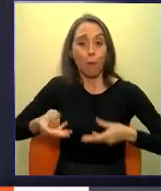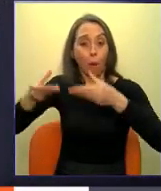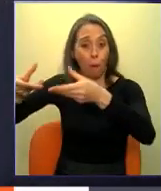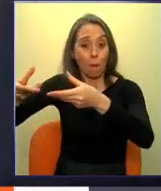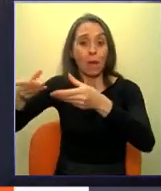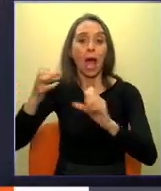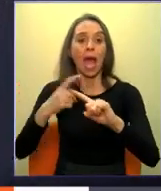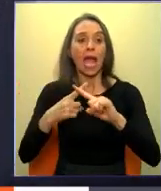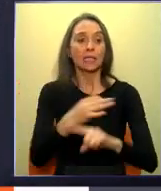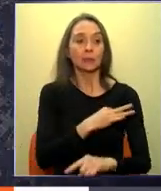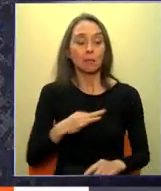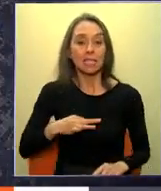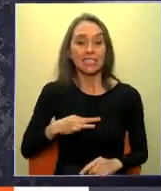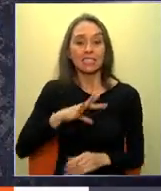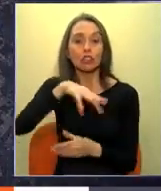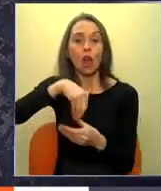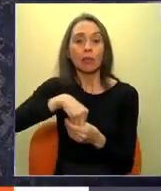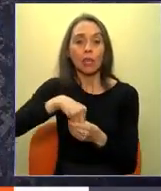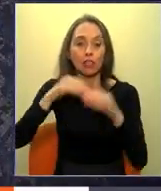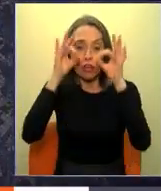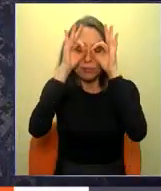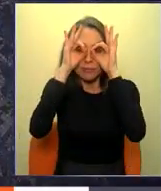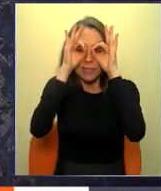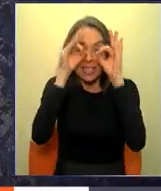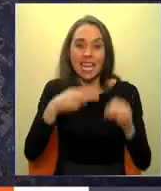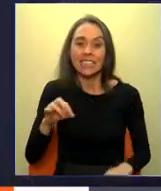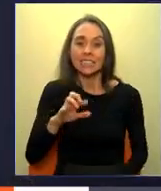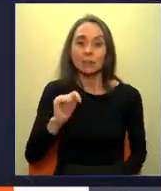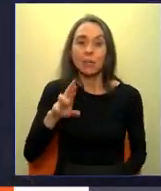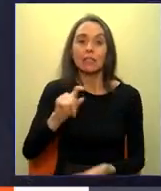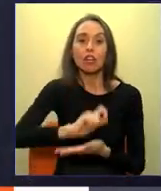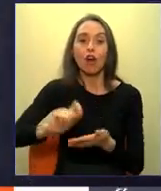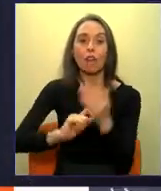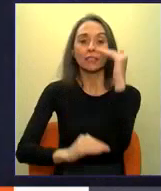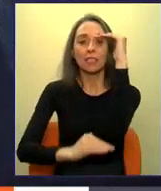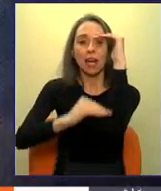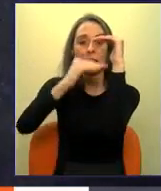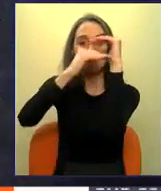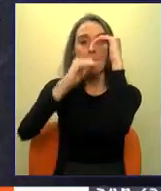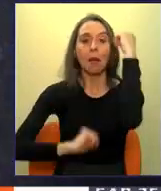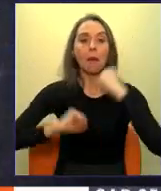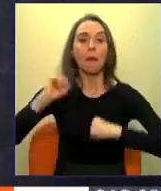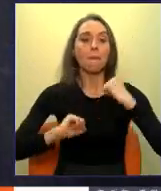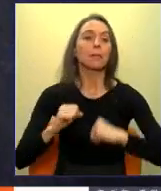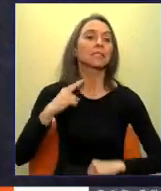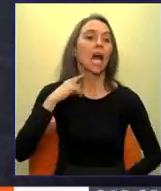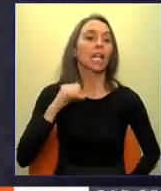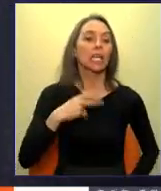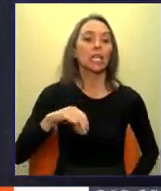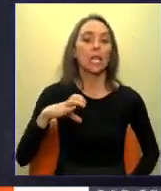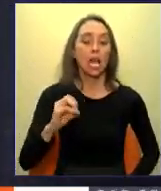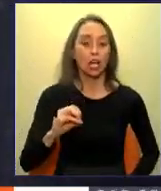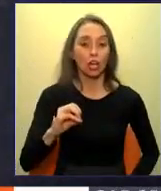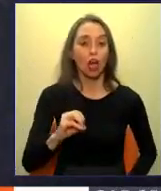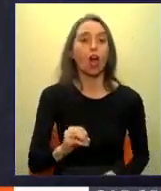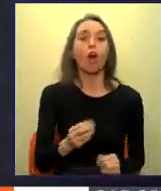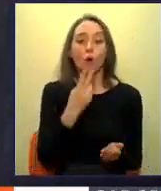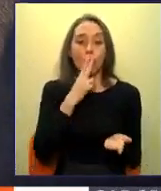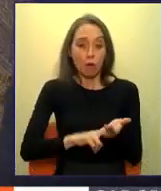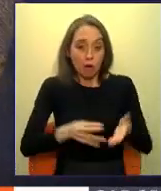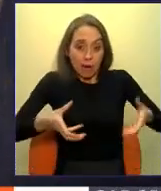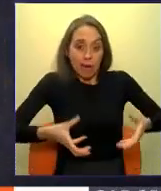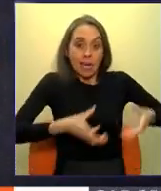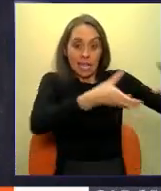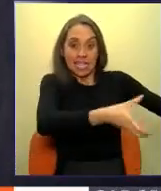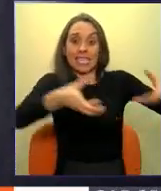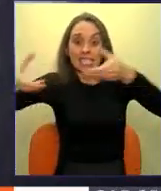del Interior, Rodrigo Hinzpeter, con oficina en el edificio del Grupo Quiñenco. En ambos casos, los paquetes llegaron a su